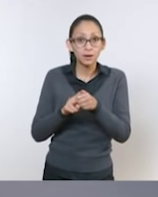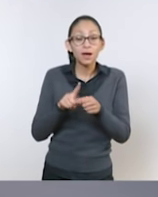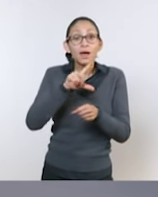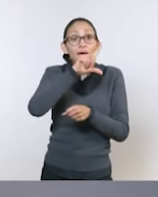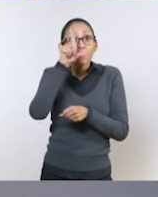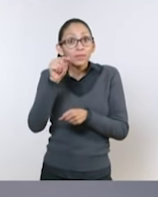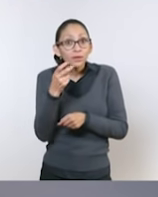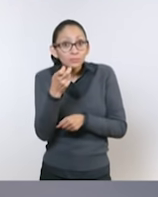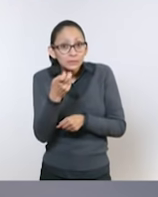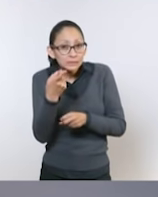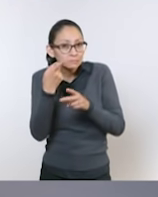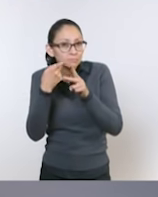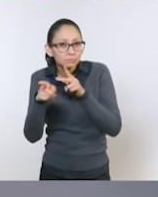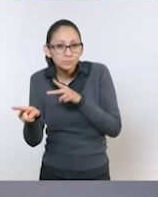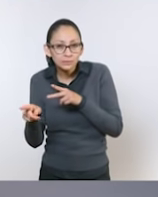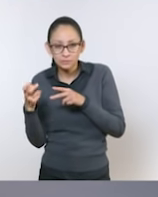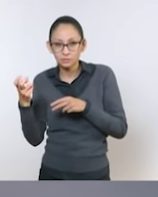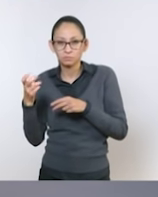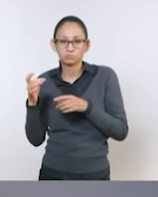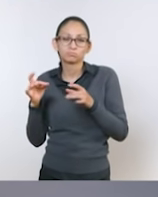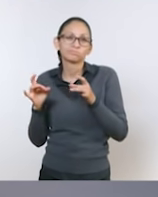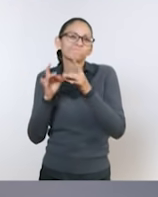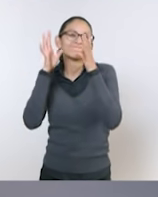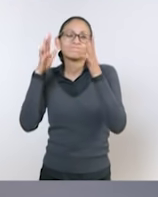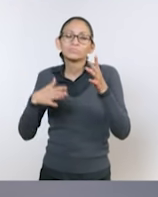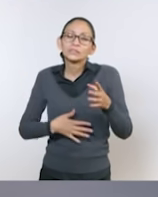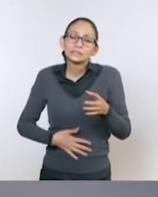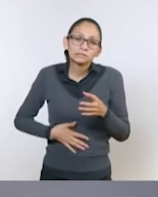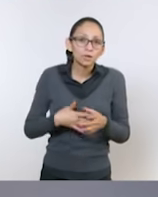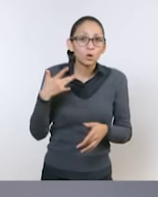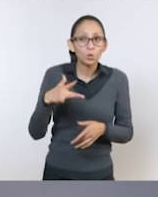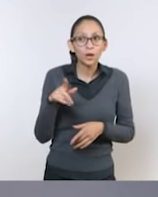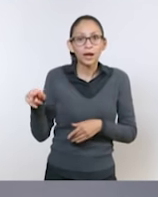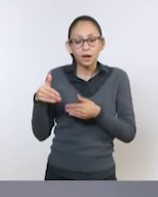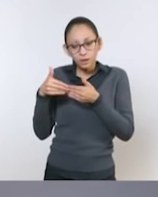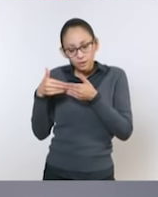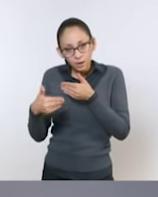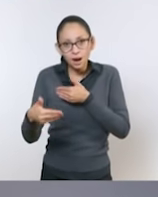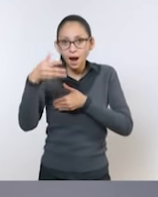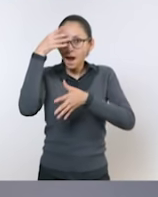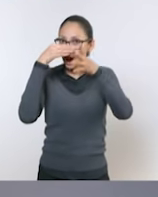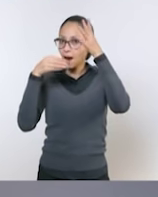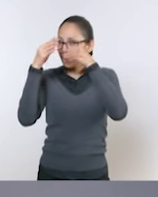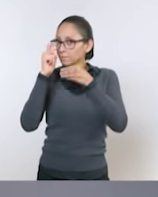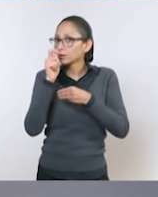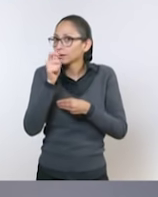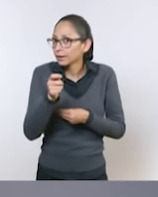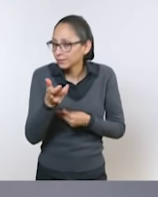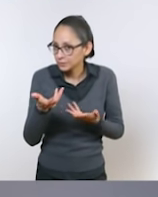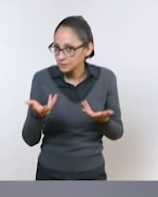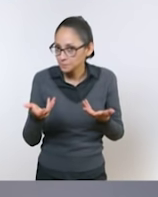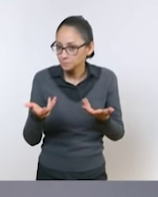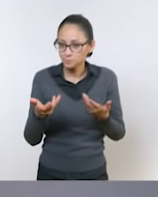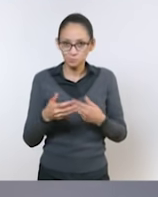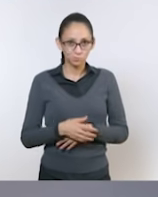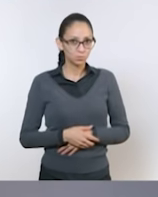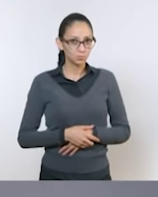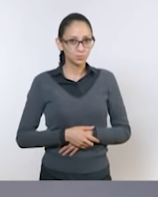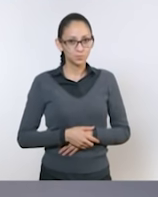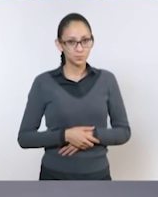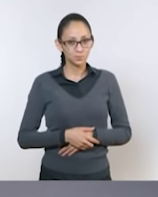amigos. Después de esa experiencia dolorosa para María del Pilar, ella aprendió...